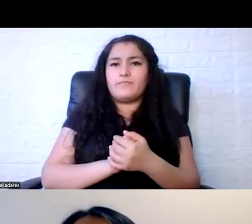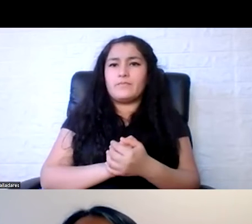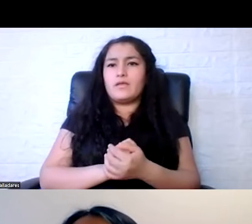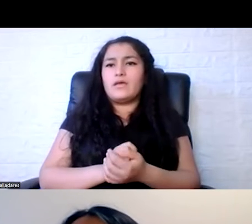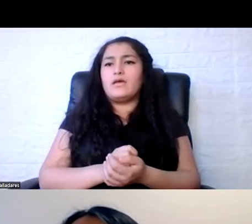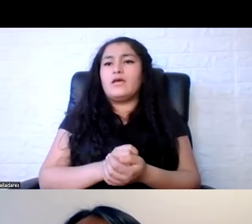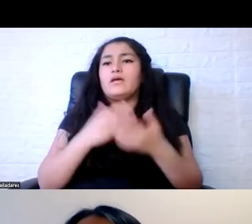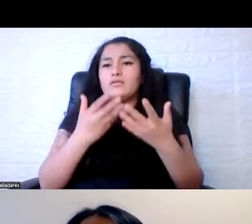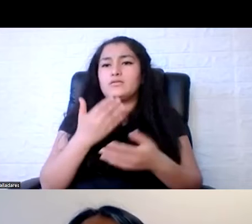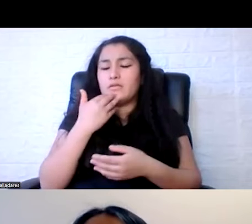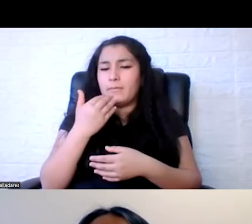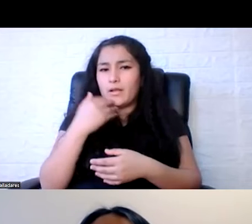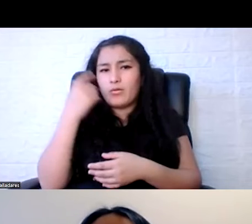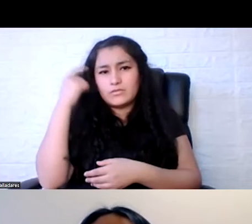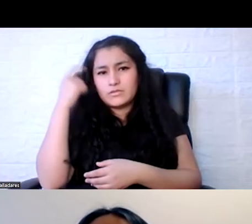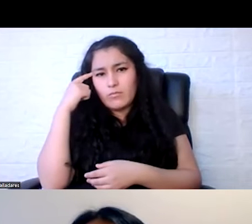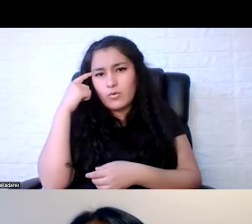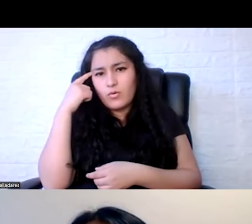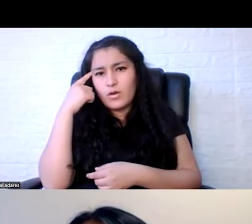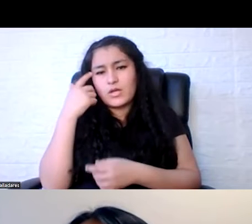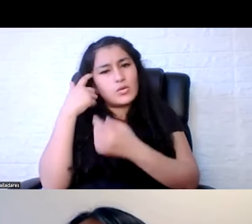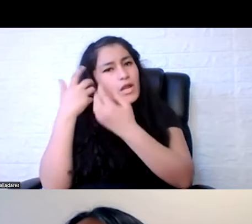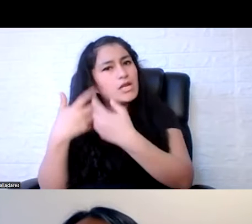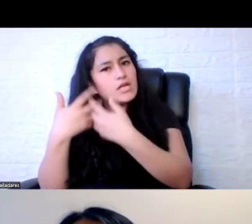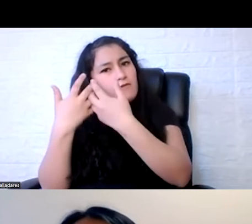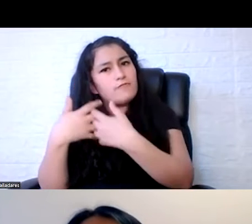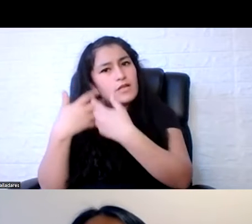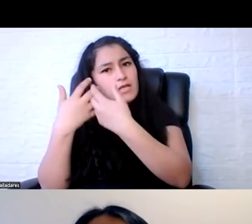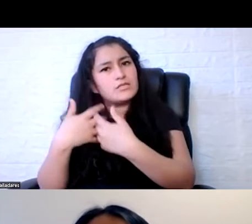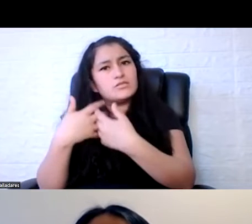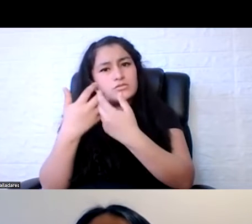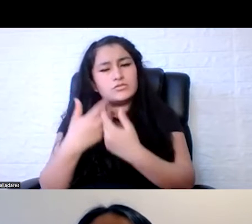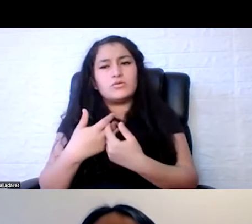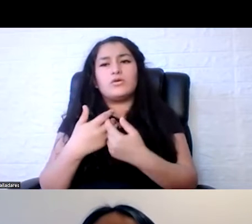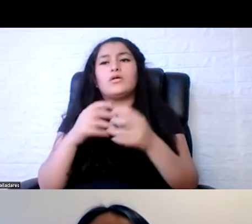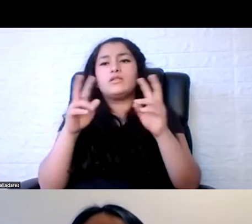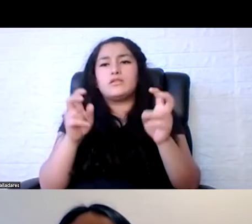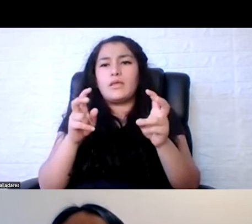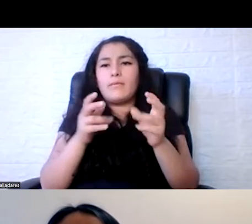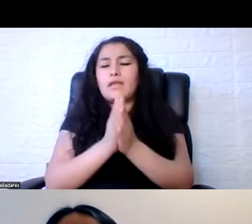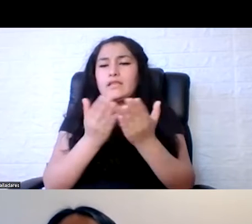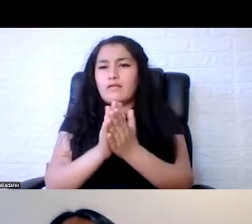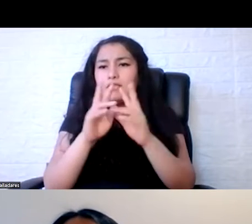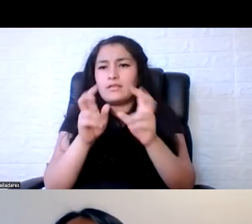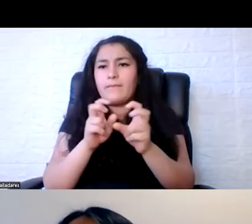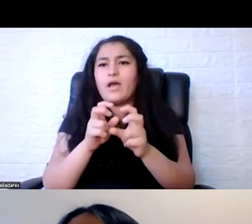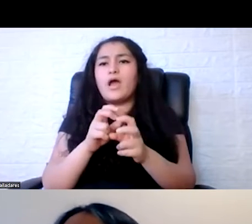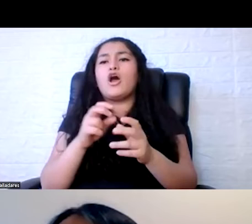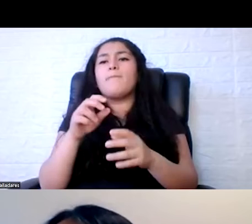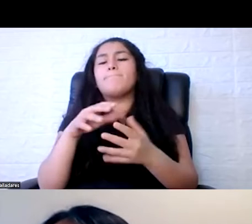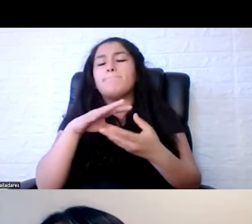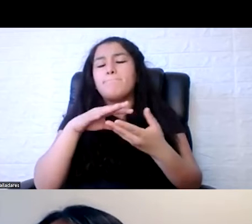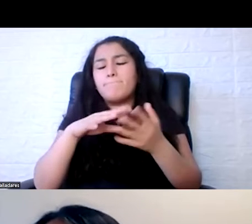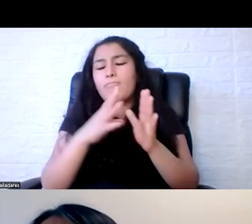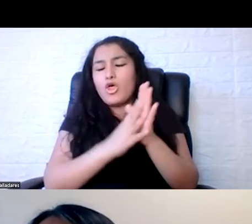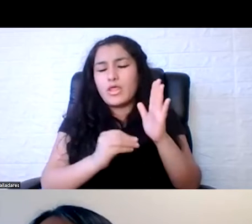concretamos en una reflexión y que se plasmó en este libro, Cuestionamientos al modelo extractivista neoliberal desde el sur, que es un